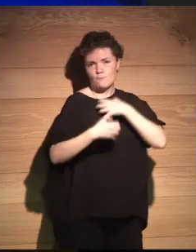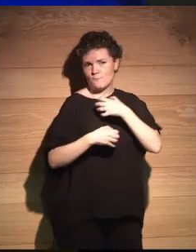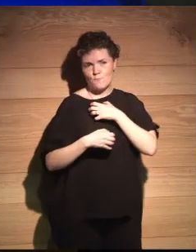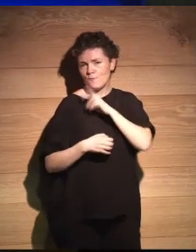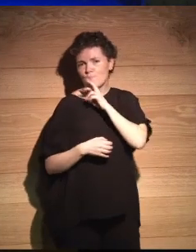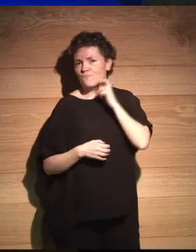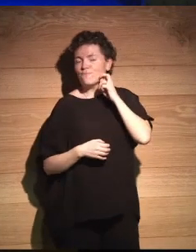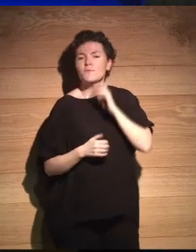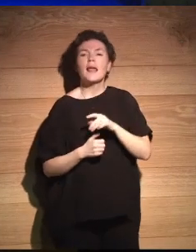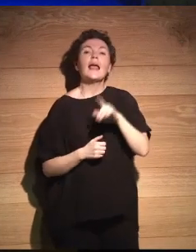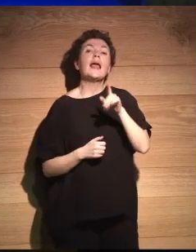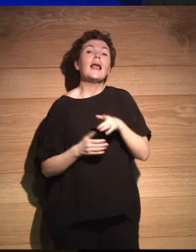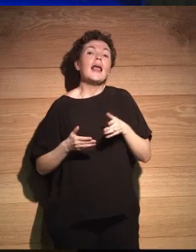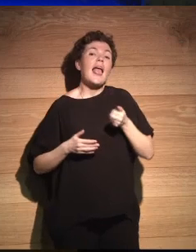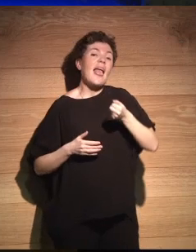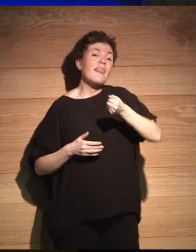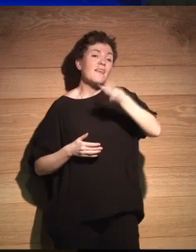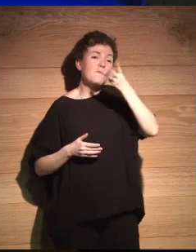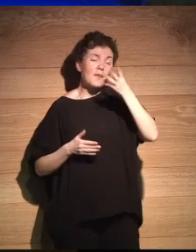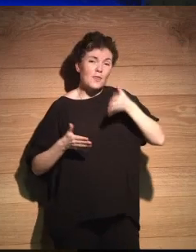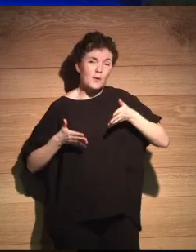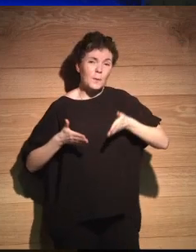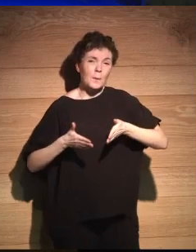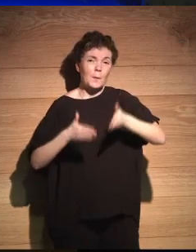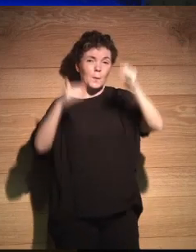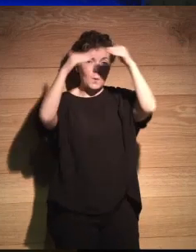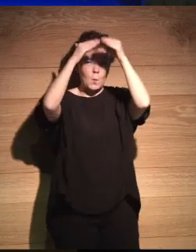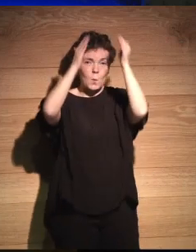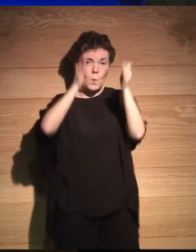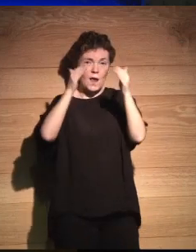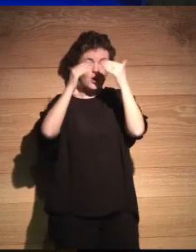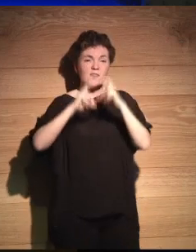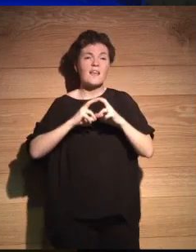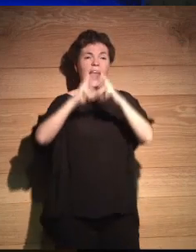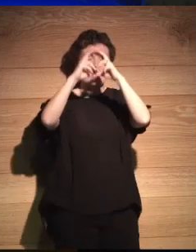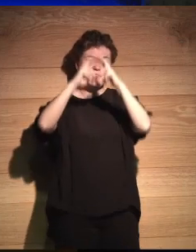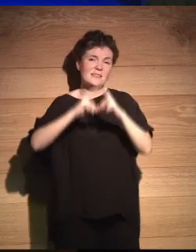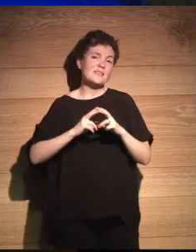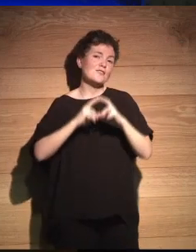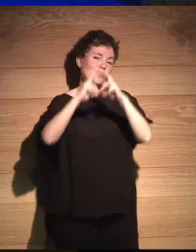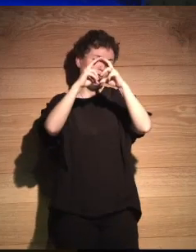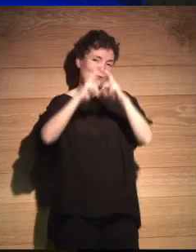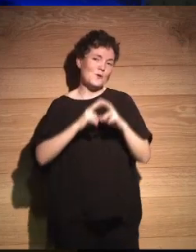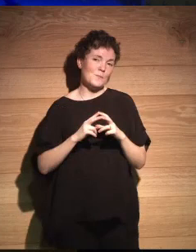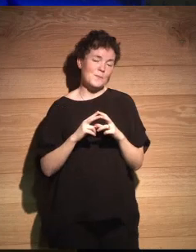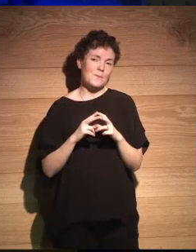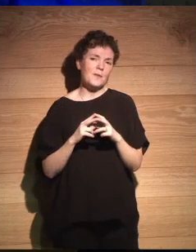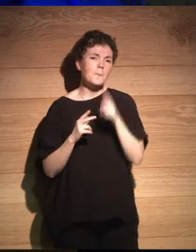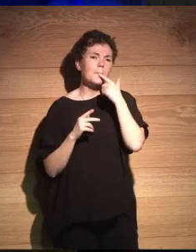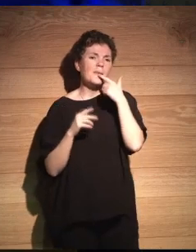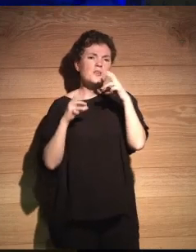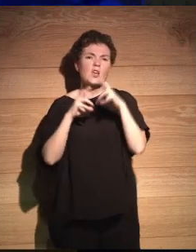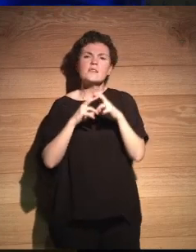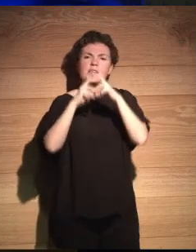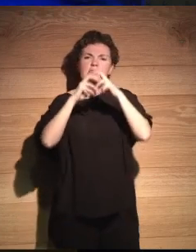insustituibles. Y atravesando el edificio, los 5 enormes huecos de ascensor, me han dicho que las cabinas